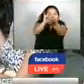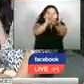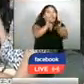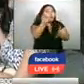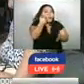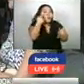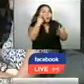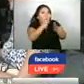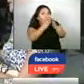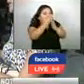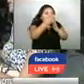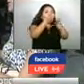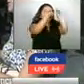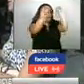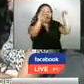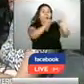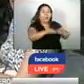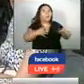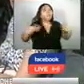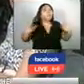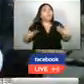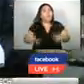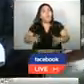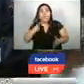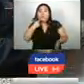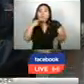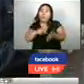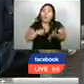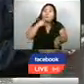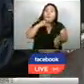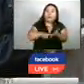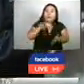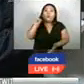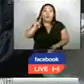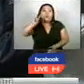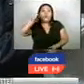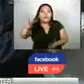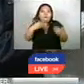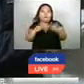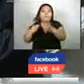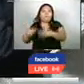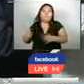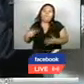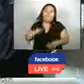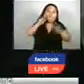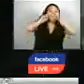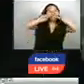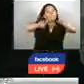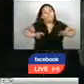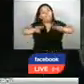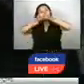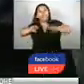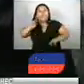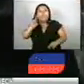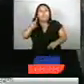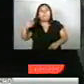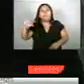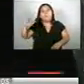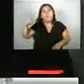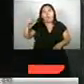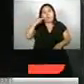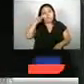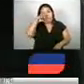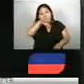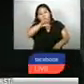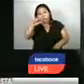cibernético. Por lo que tras recibir las 12 denuncias de las víctimas estafadas, la Fiscalía General de la República ordenó la captura de